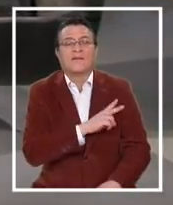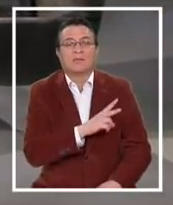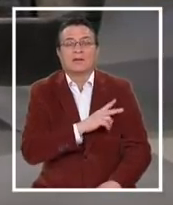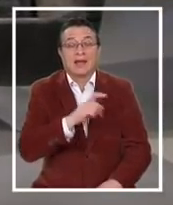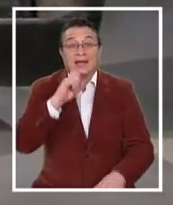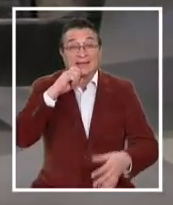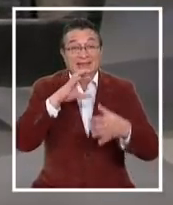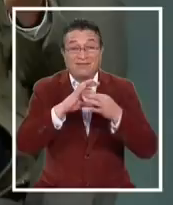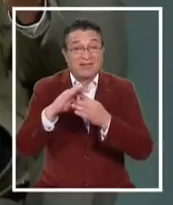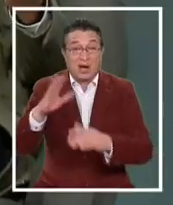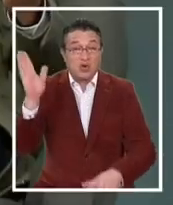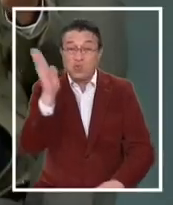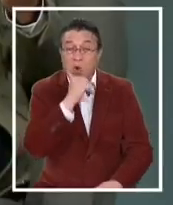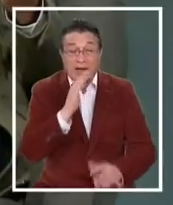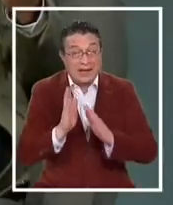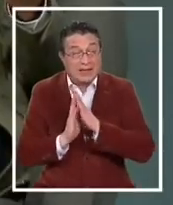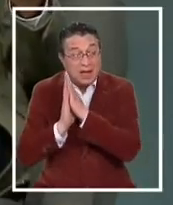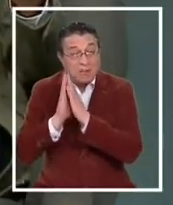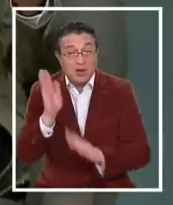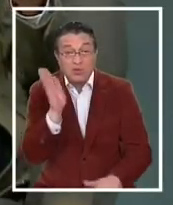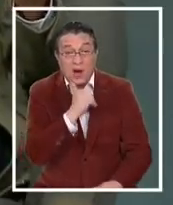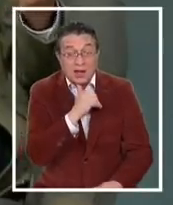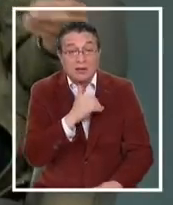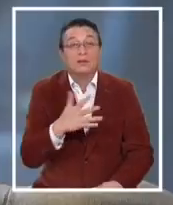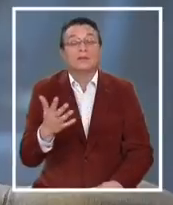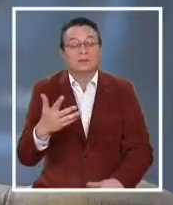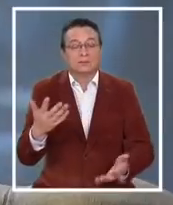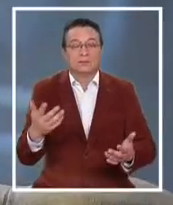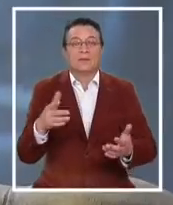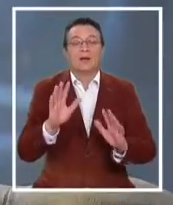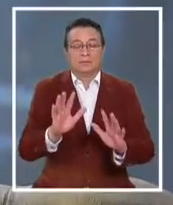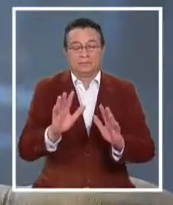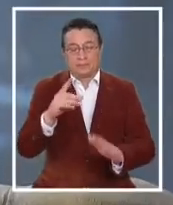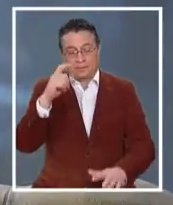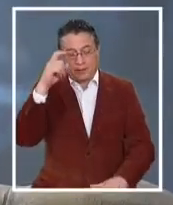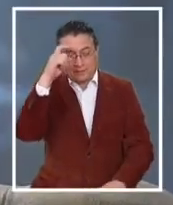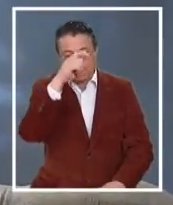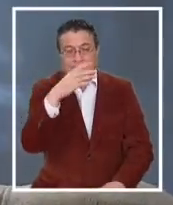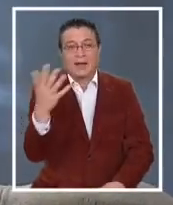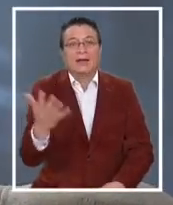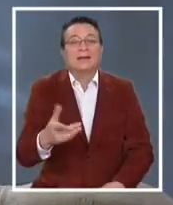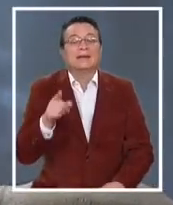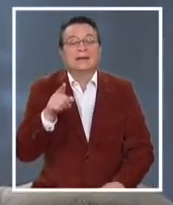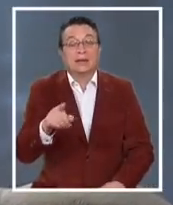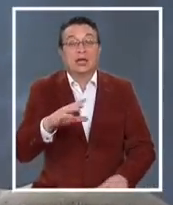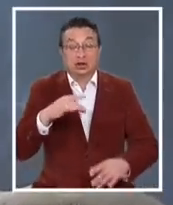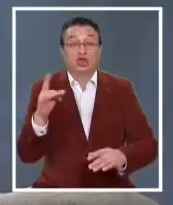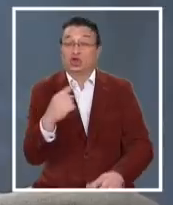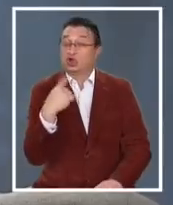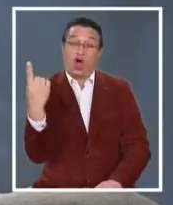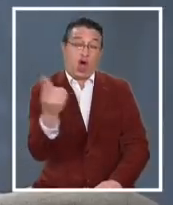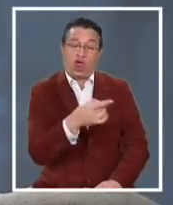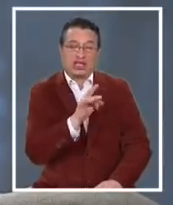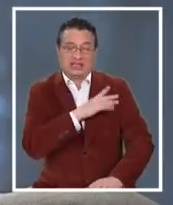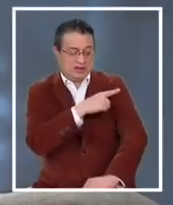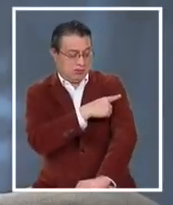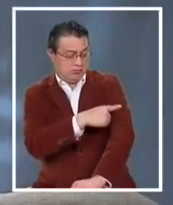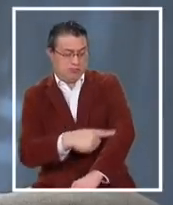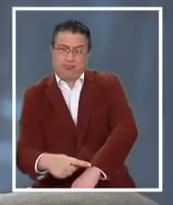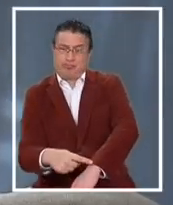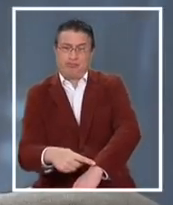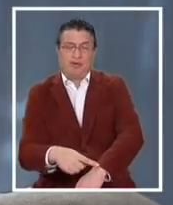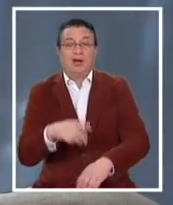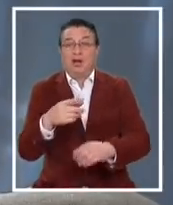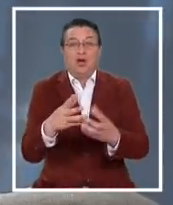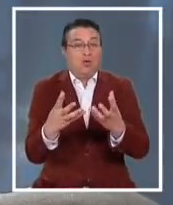que no quedaba ni una cama más? Complicado significa que, a ver, hay una ocupación alta en todo Chile, pero evidentemente